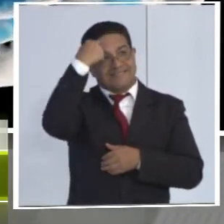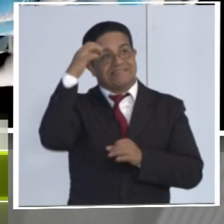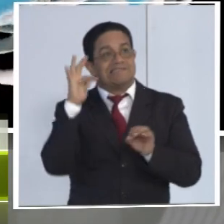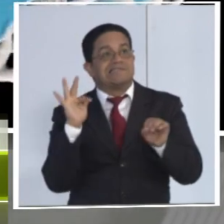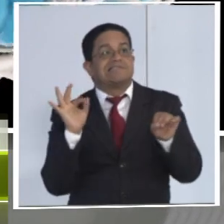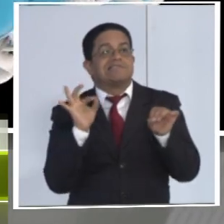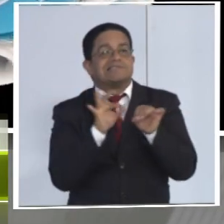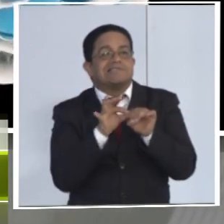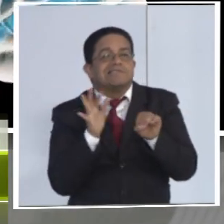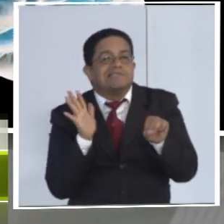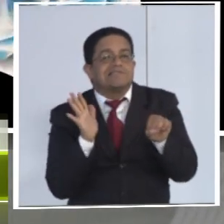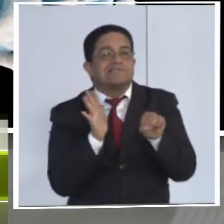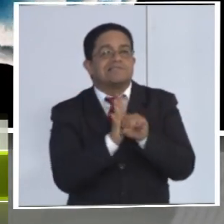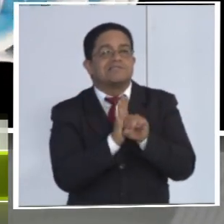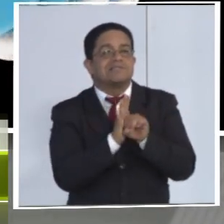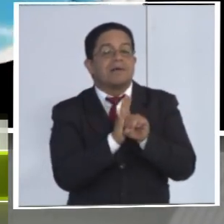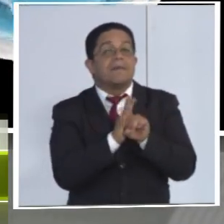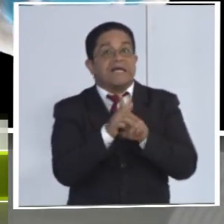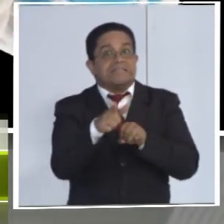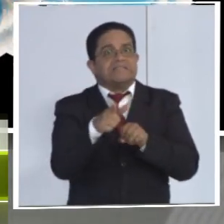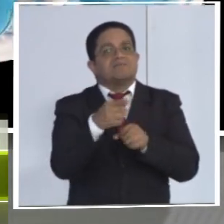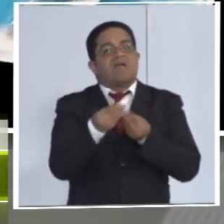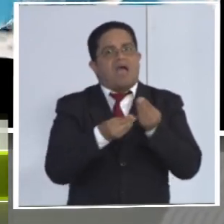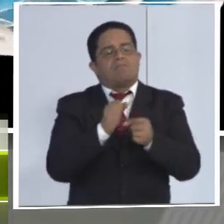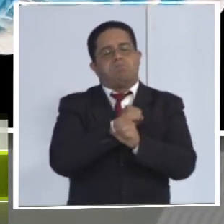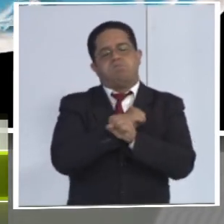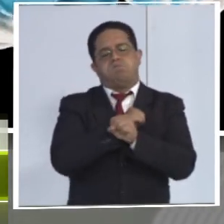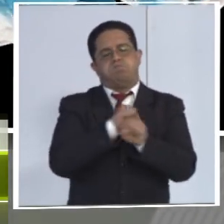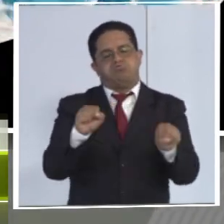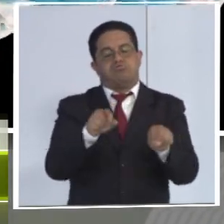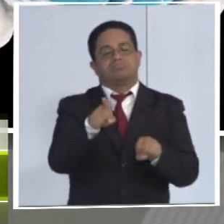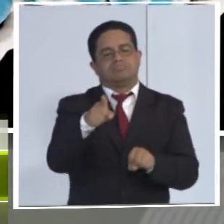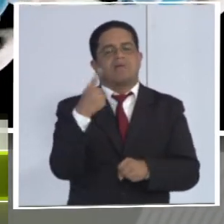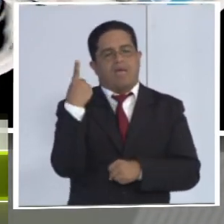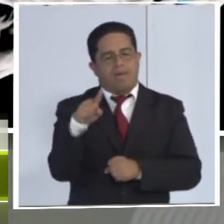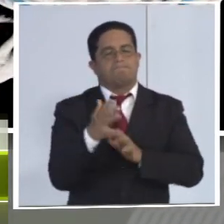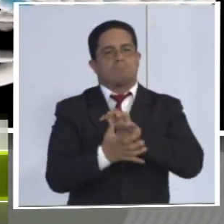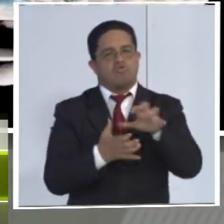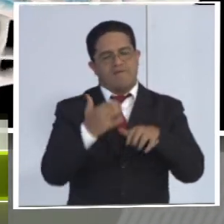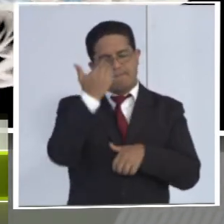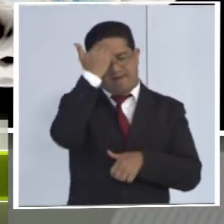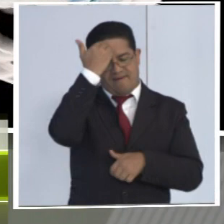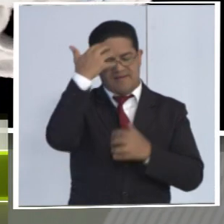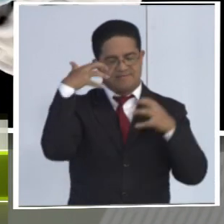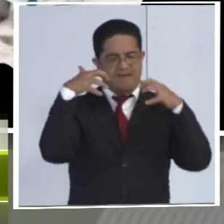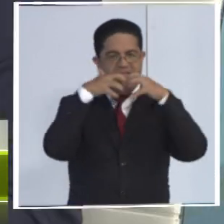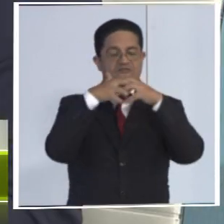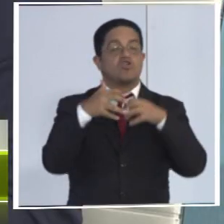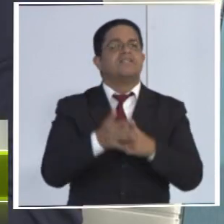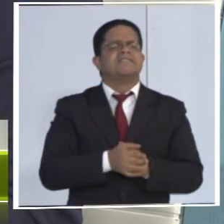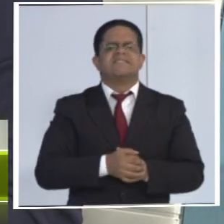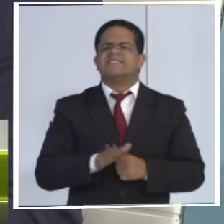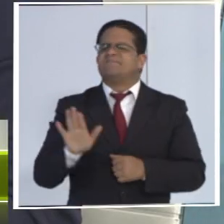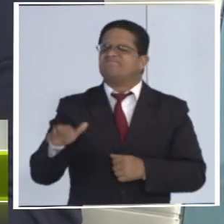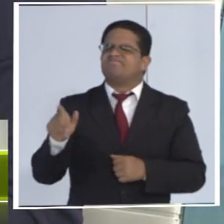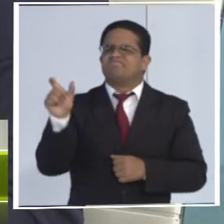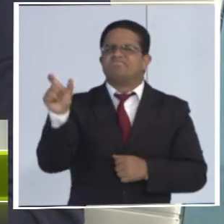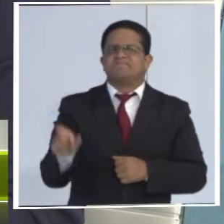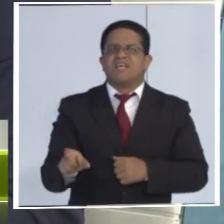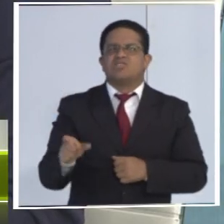el aumento de la dicha presión y se produce una enfermedad cerebrovascular de origen hemorrágico. Cuando una persona sufre de